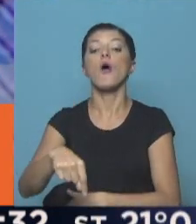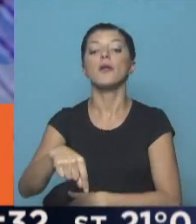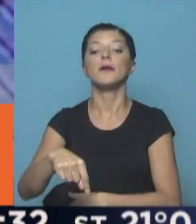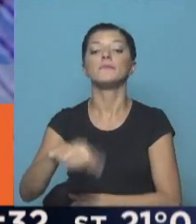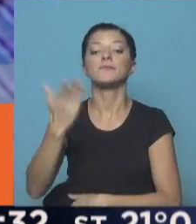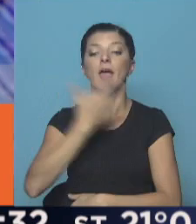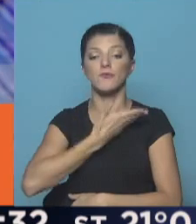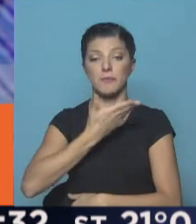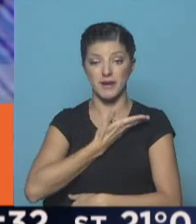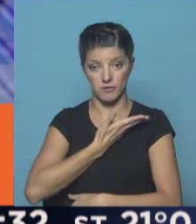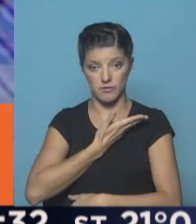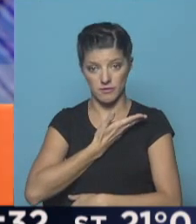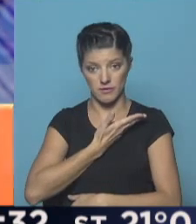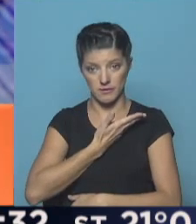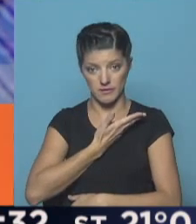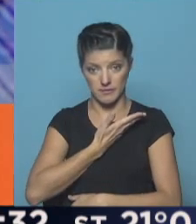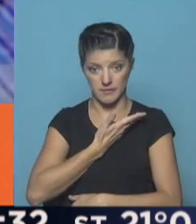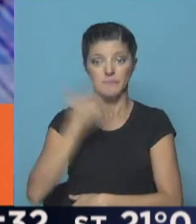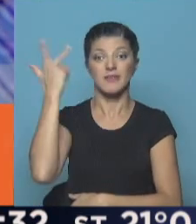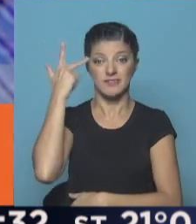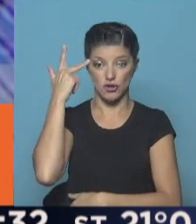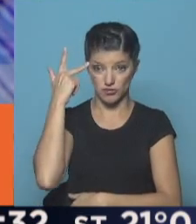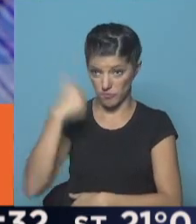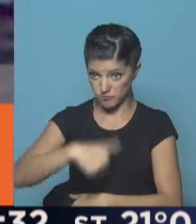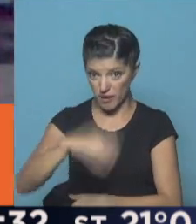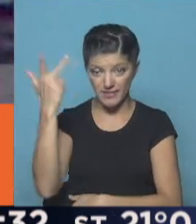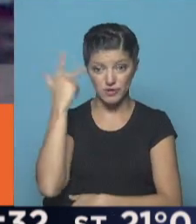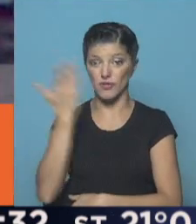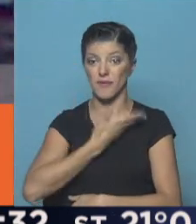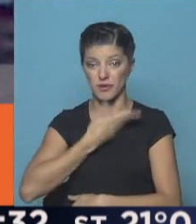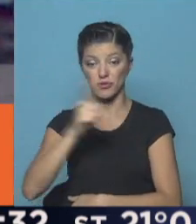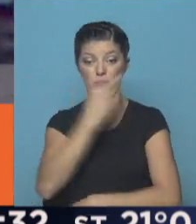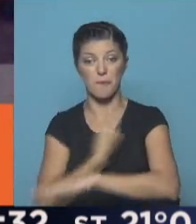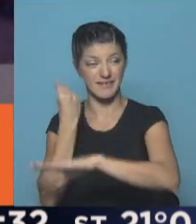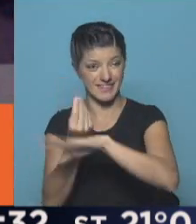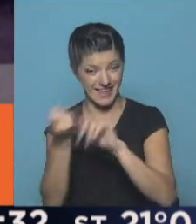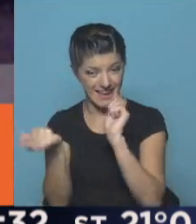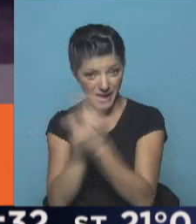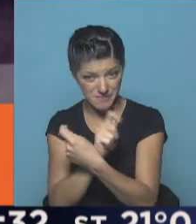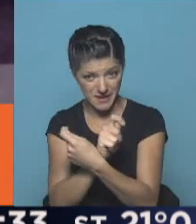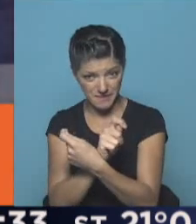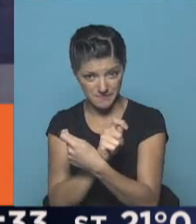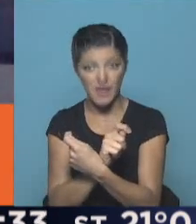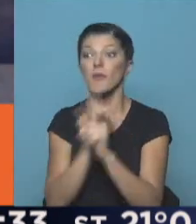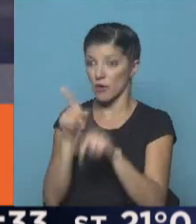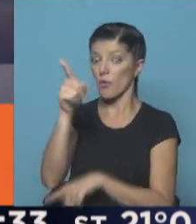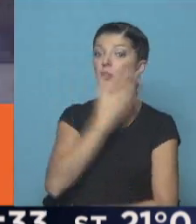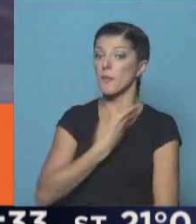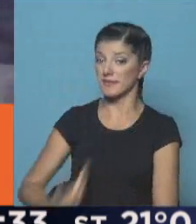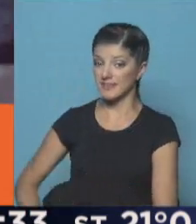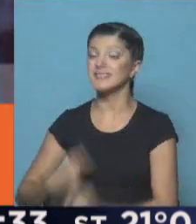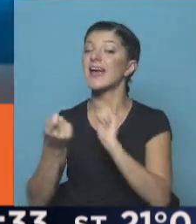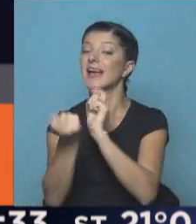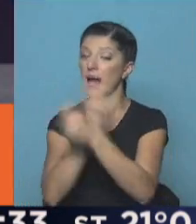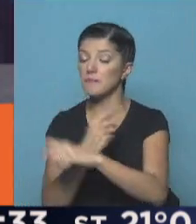del 18 cambia su líder, como dijo el informe. En ese momento, el